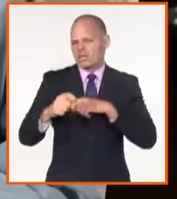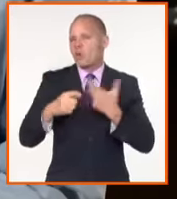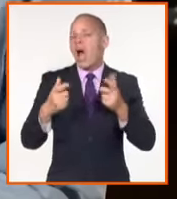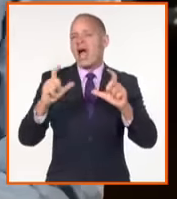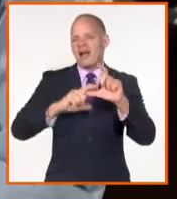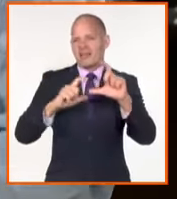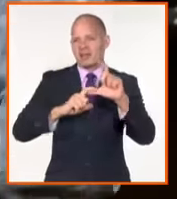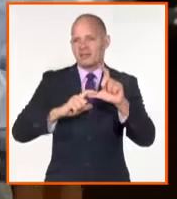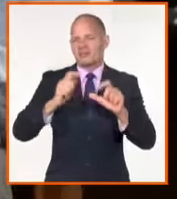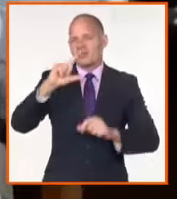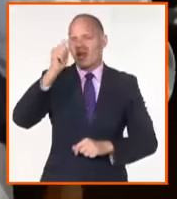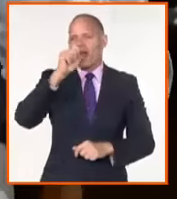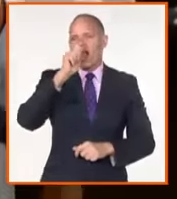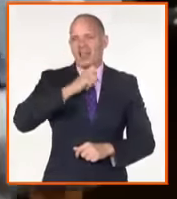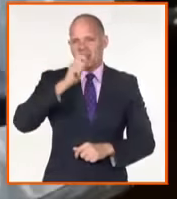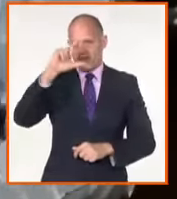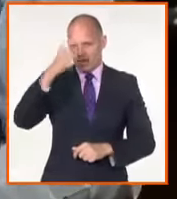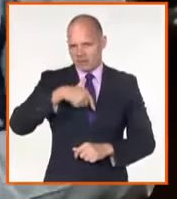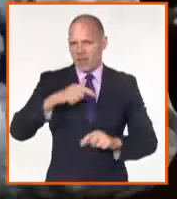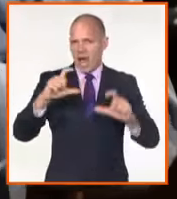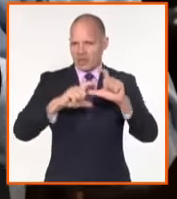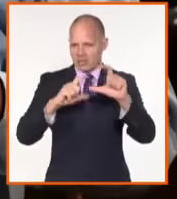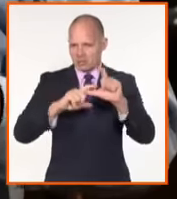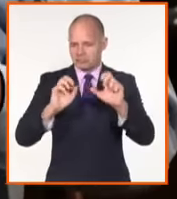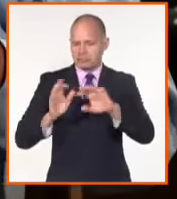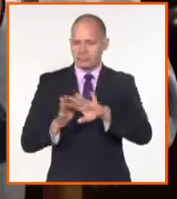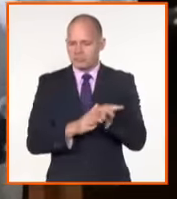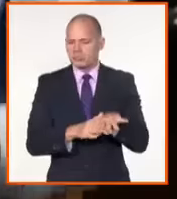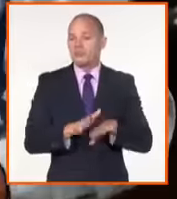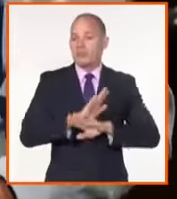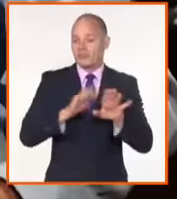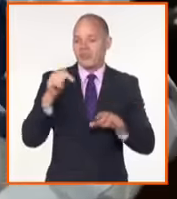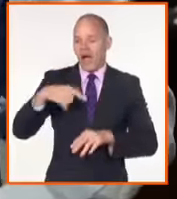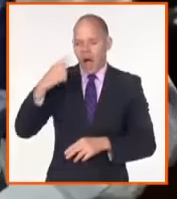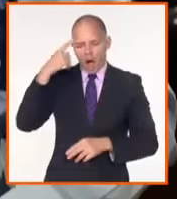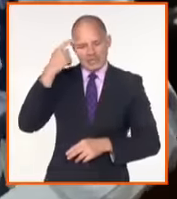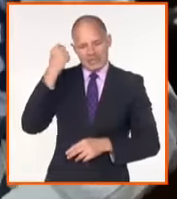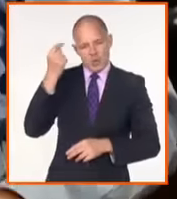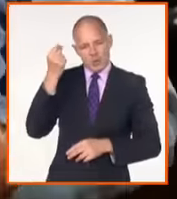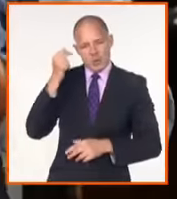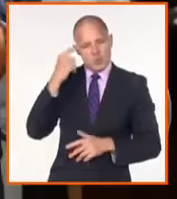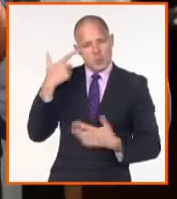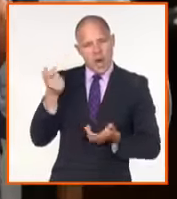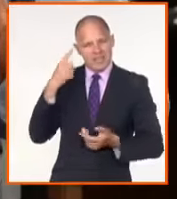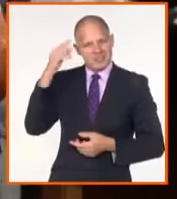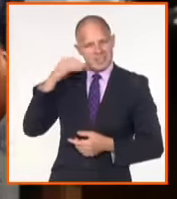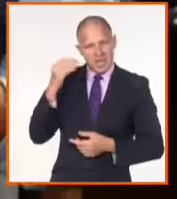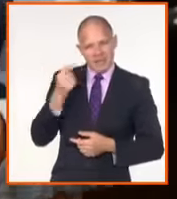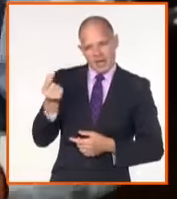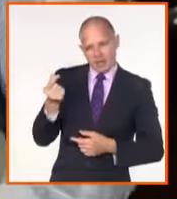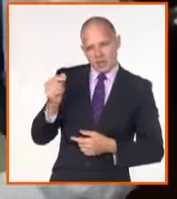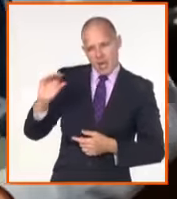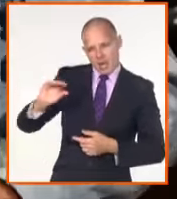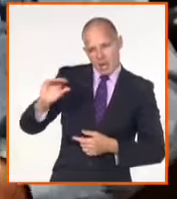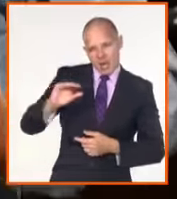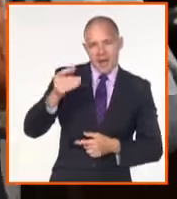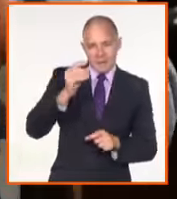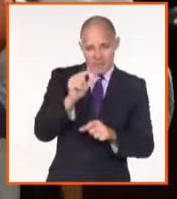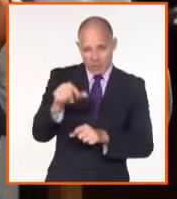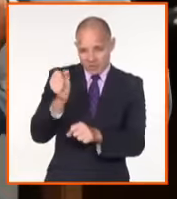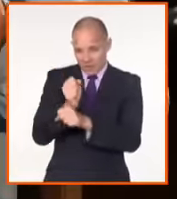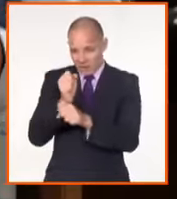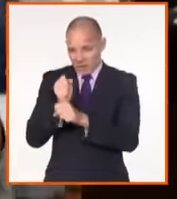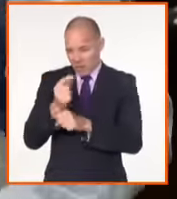el problema de la relación salario-precio, en qué momento subir salario, en qué momento